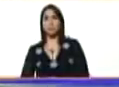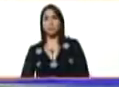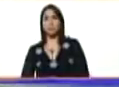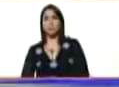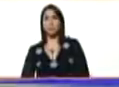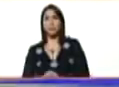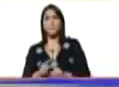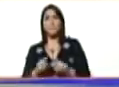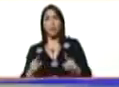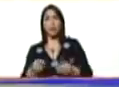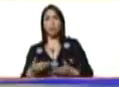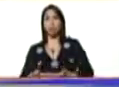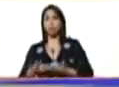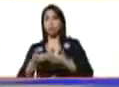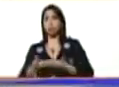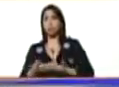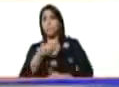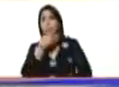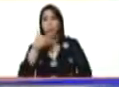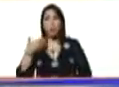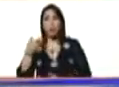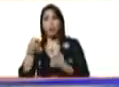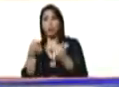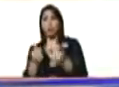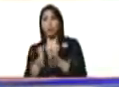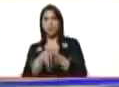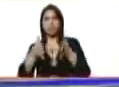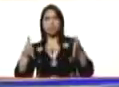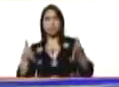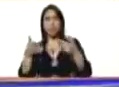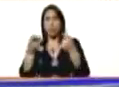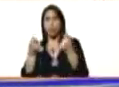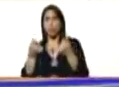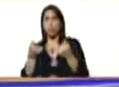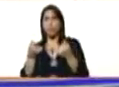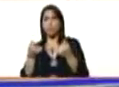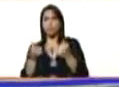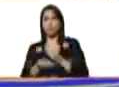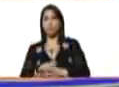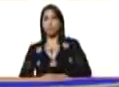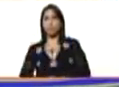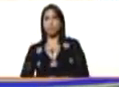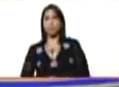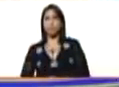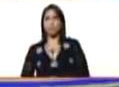para sustentar la mejoría de la economía, de la macroeconomía.